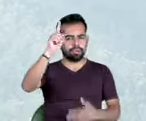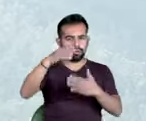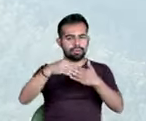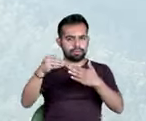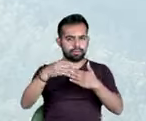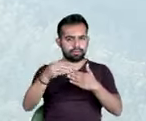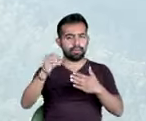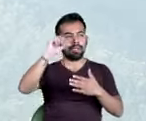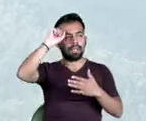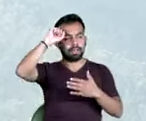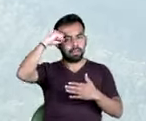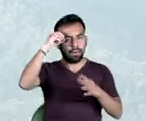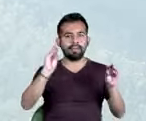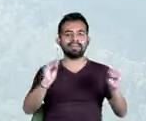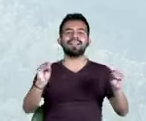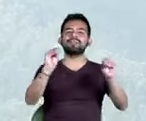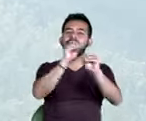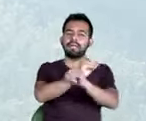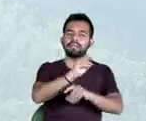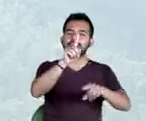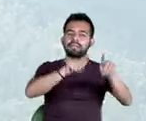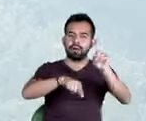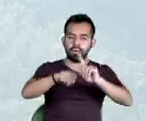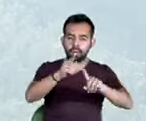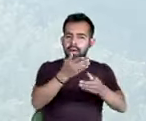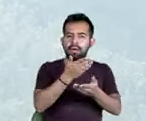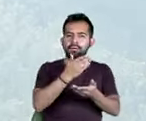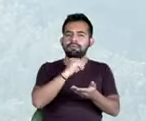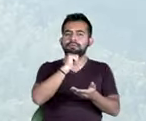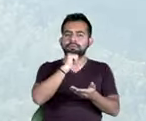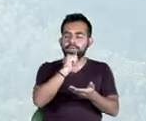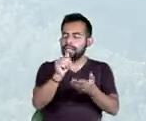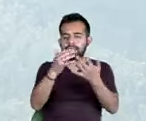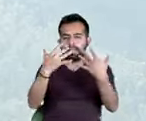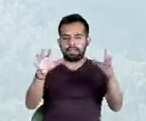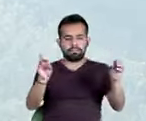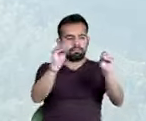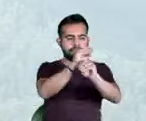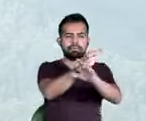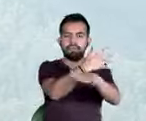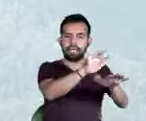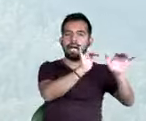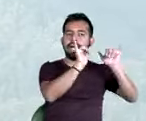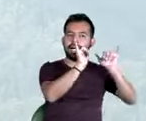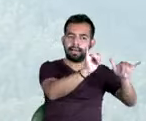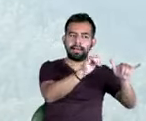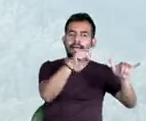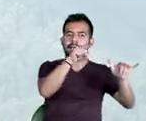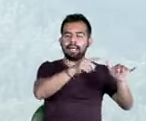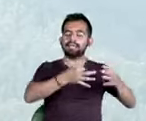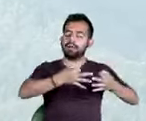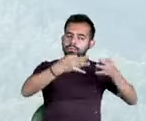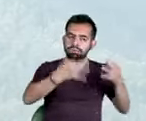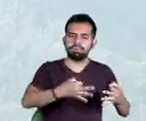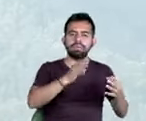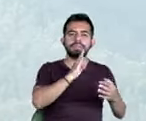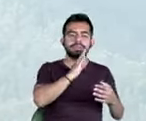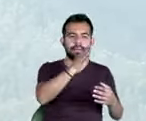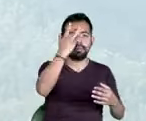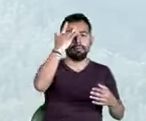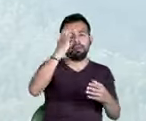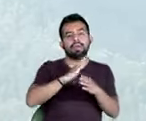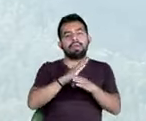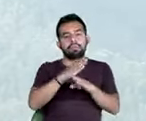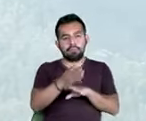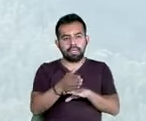Recordemos que hay transferencias que se las hacen permanentemente y estas transferencias deben ser hechas de manera puntual, si no el gobierno va acumulando